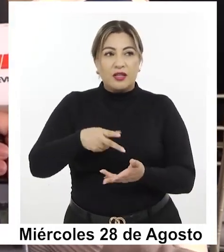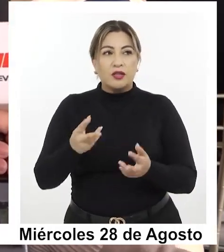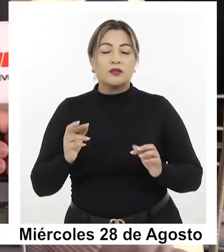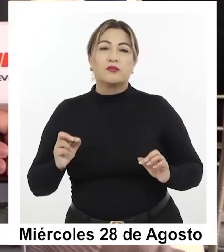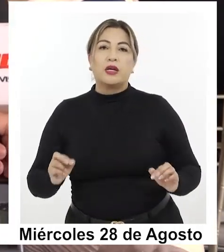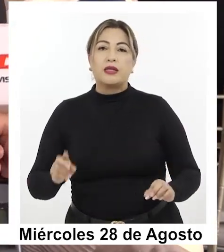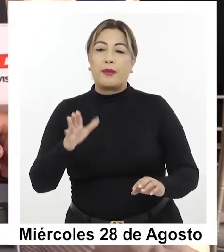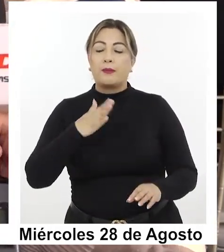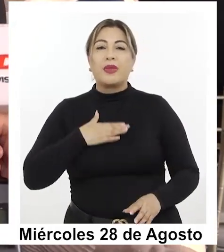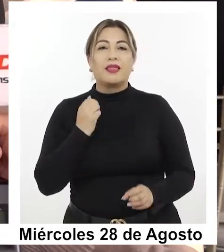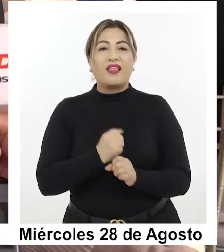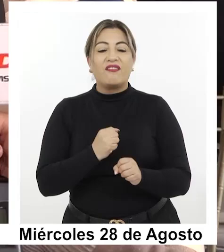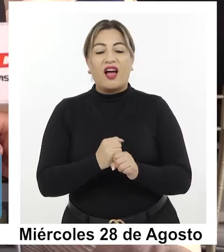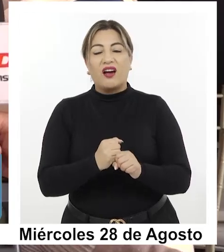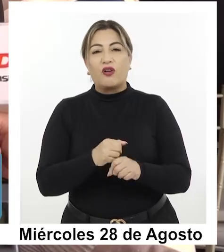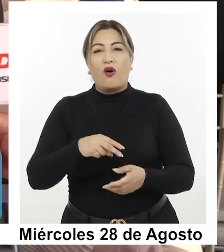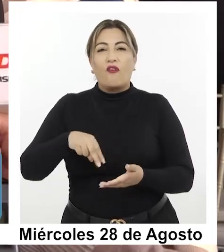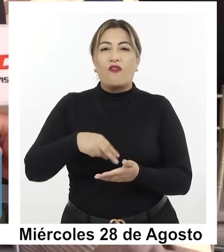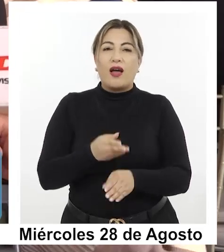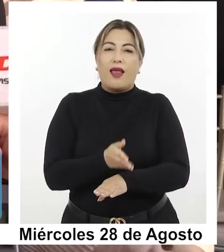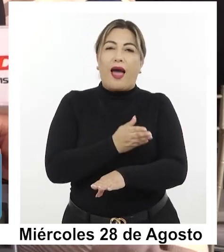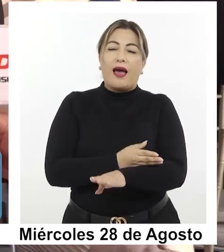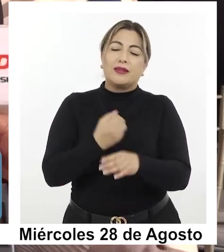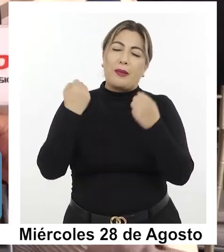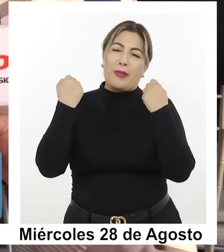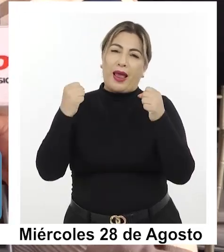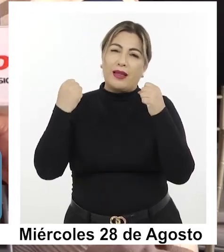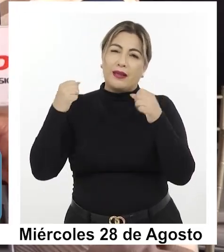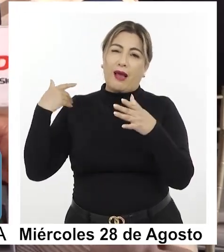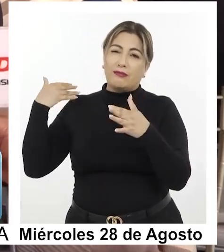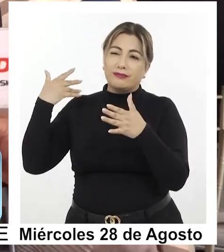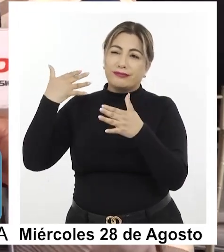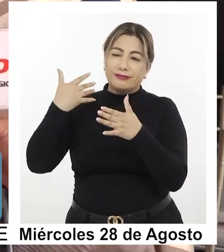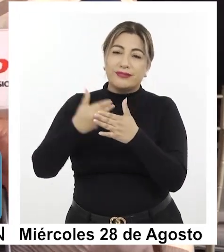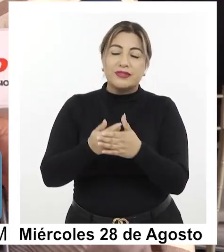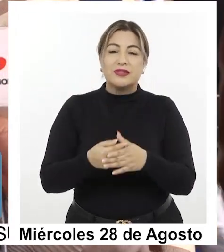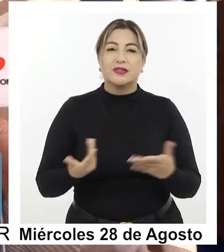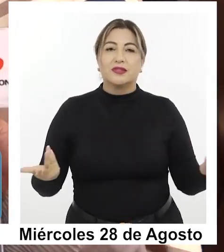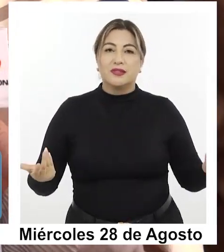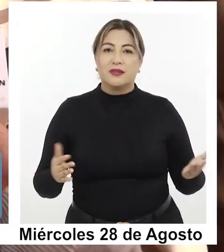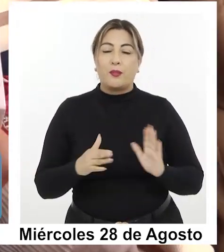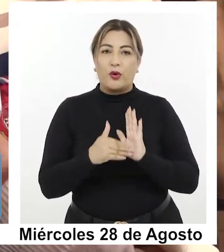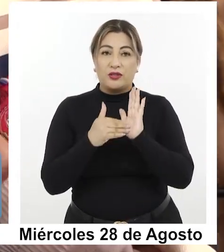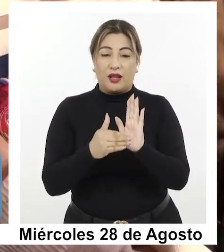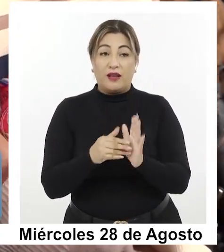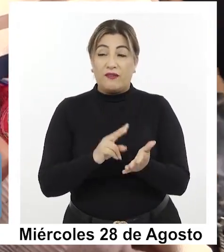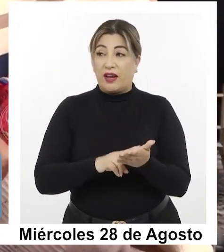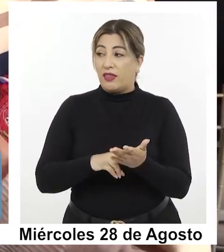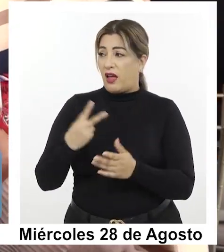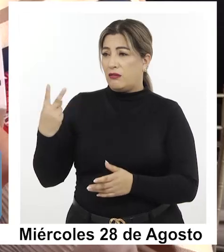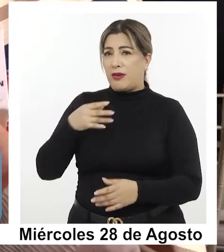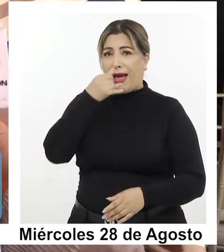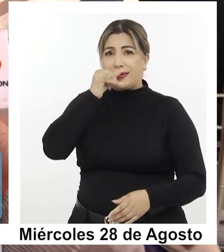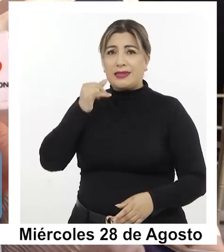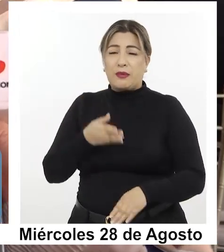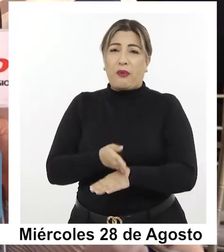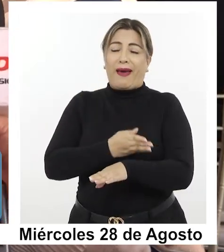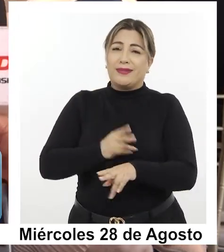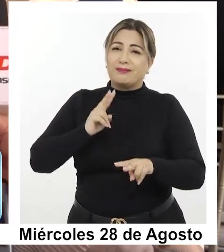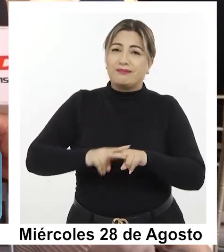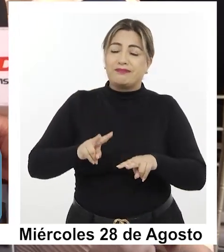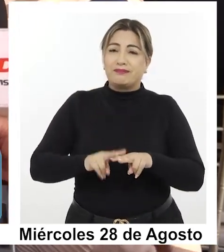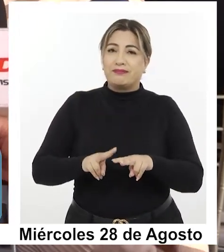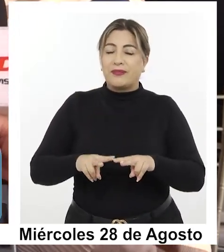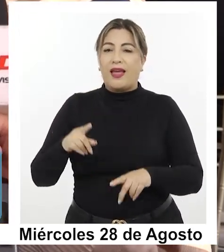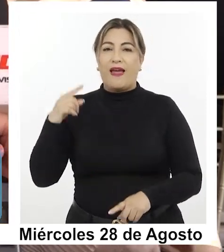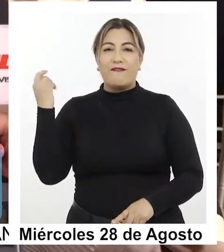instancia para poder mostrar nuestro trabajo, todo lo que hemos ensayado durante harto tiempo. Nosotros la verdad llevamos igual harto tiempo preparando el trabajo que mostramos